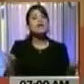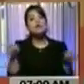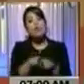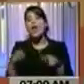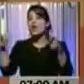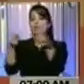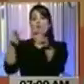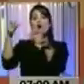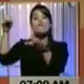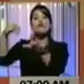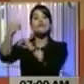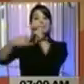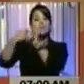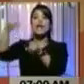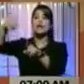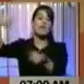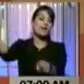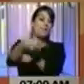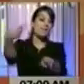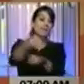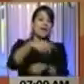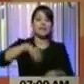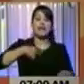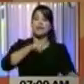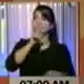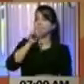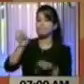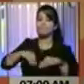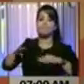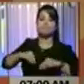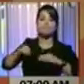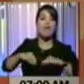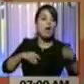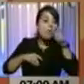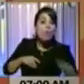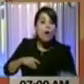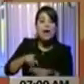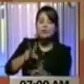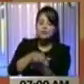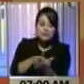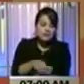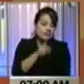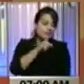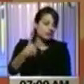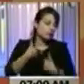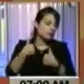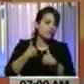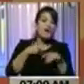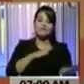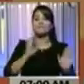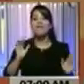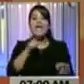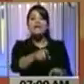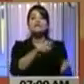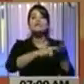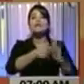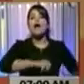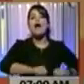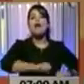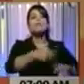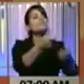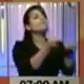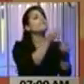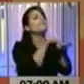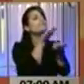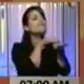Monetario Internacional en la economía argentina que van a poner a llorar de rodillas al pueblo argentino. Eso es ser un arrastrado de la política. Nosotros no. Nosotros los